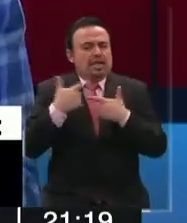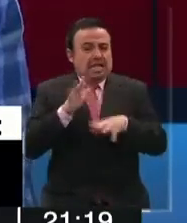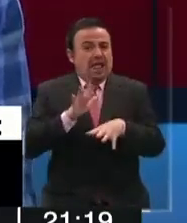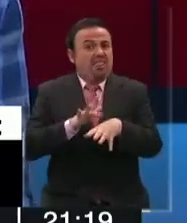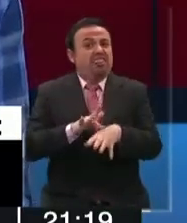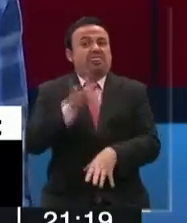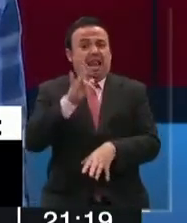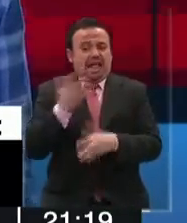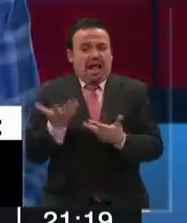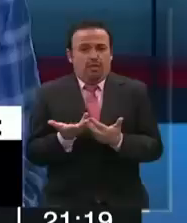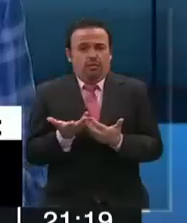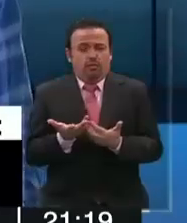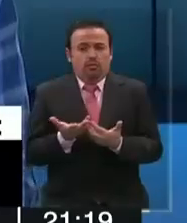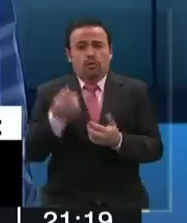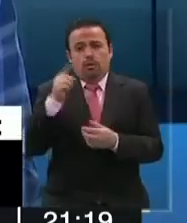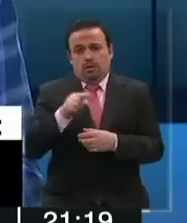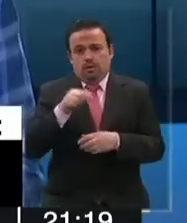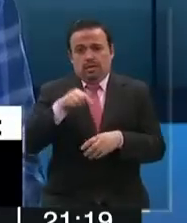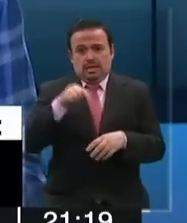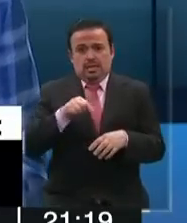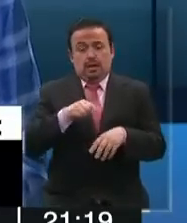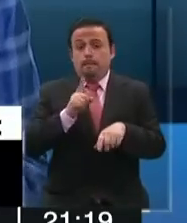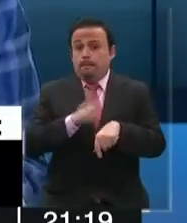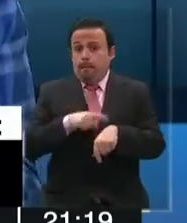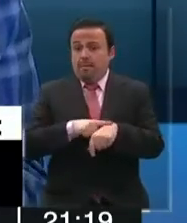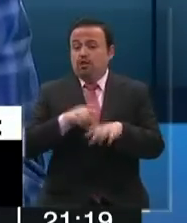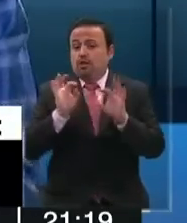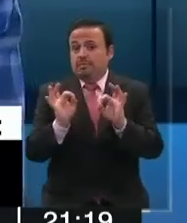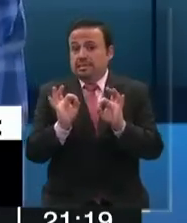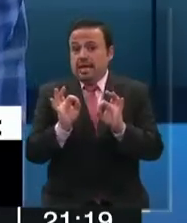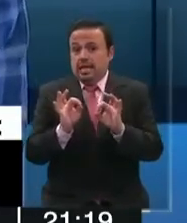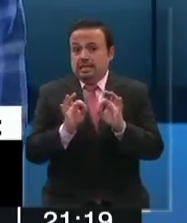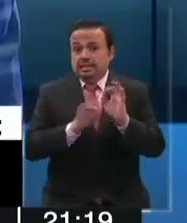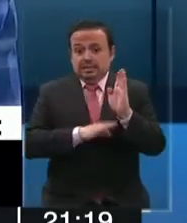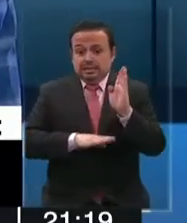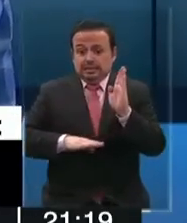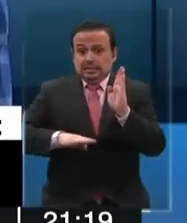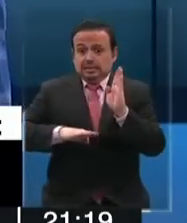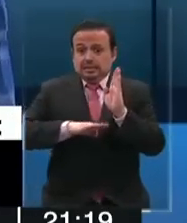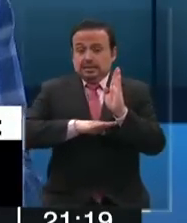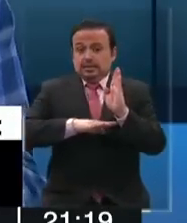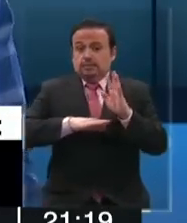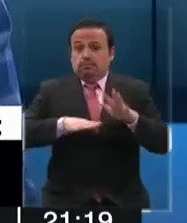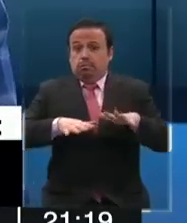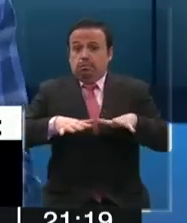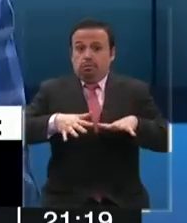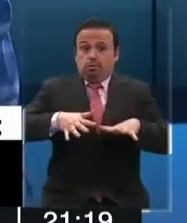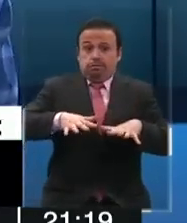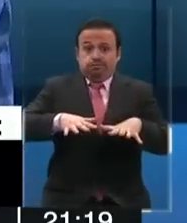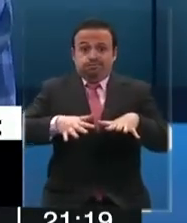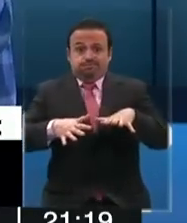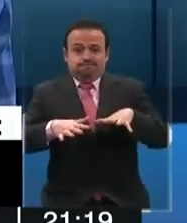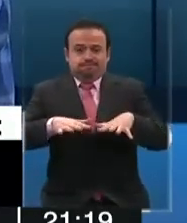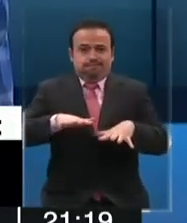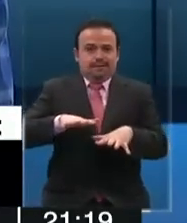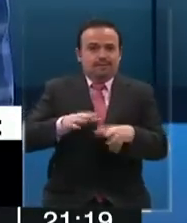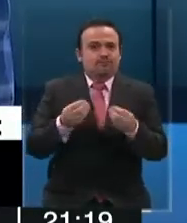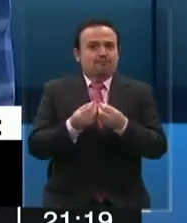este momento en especial el piso se mueve con